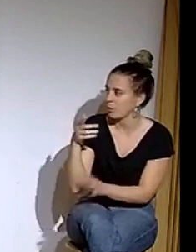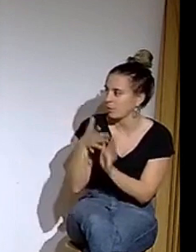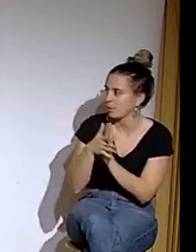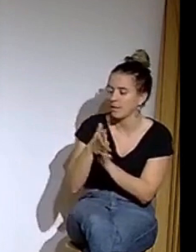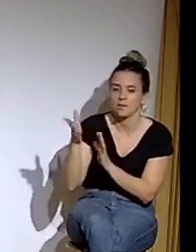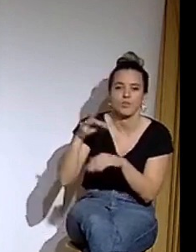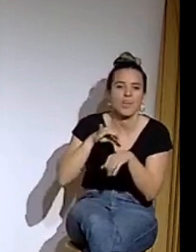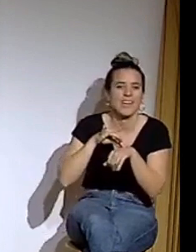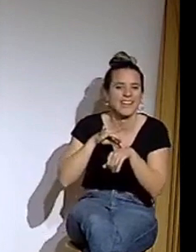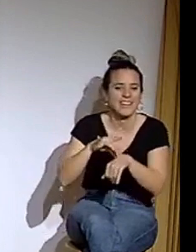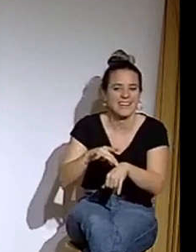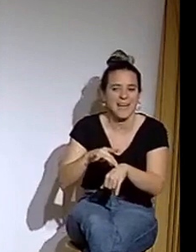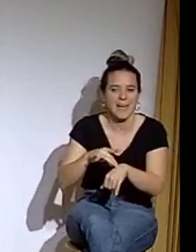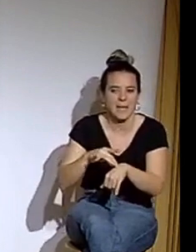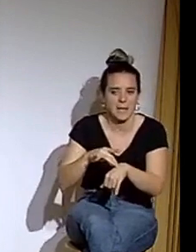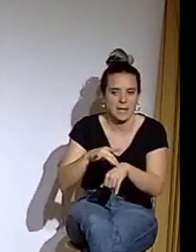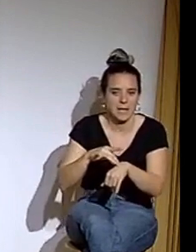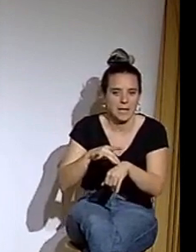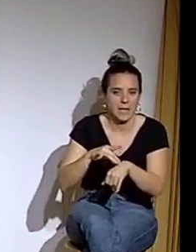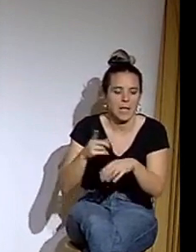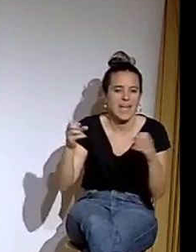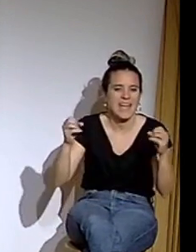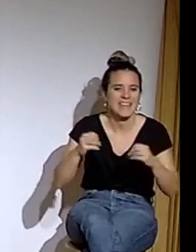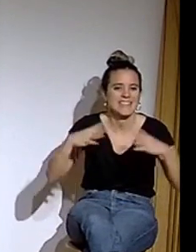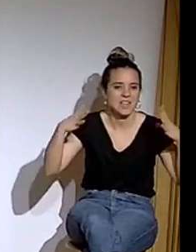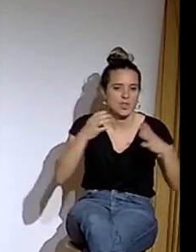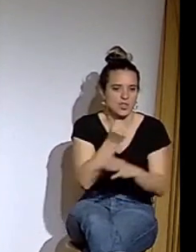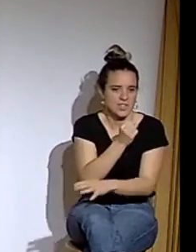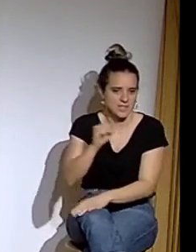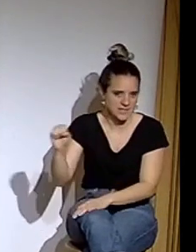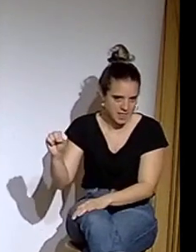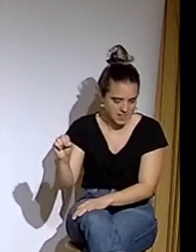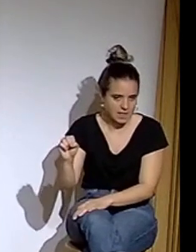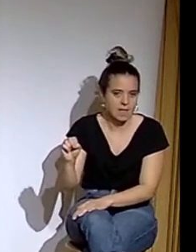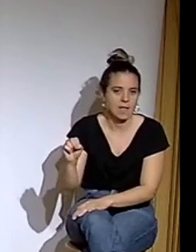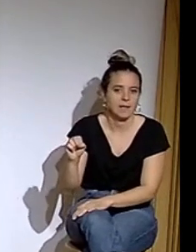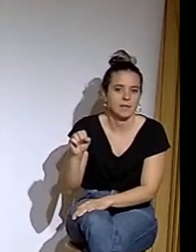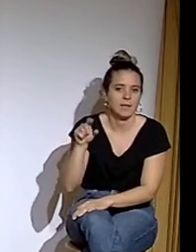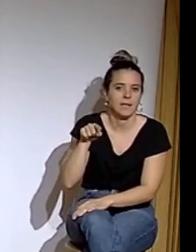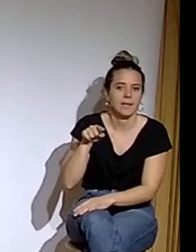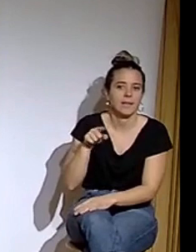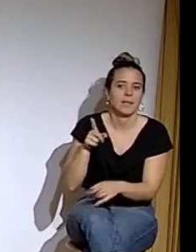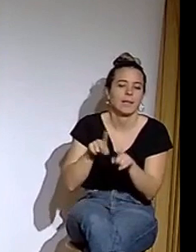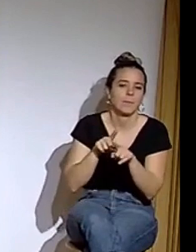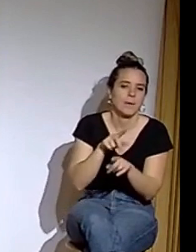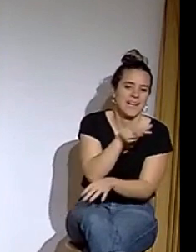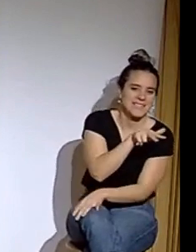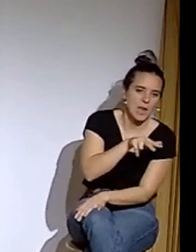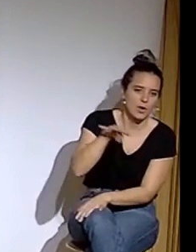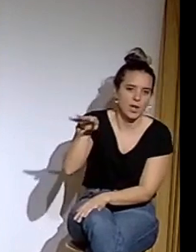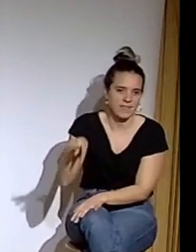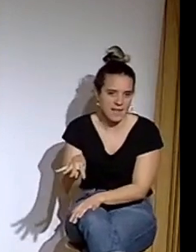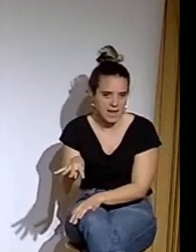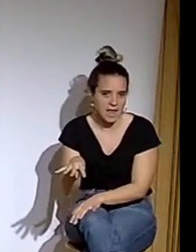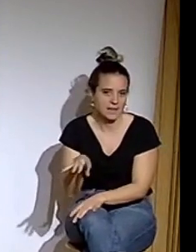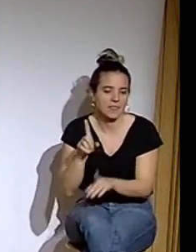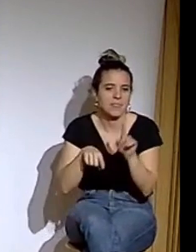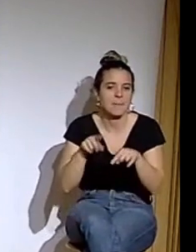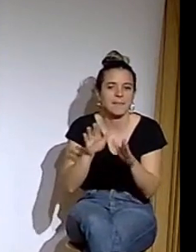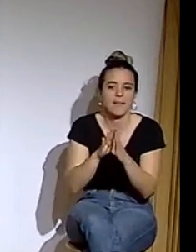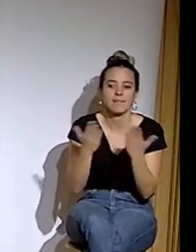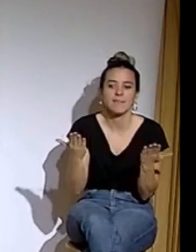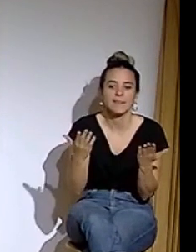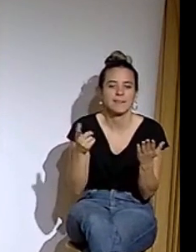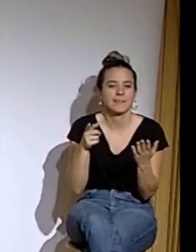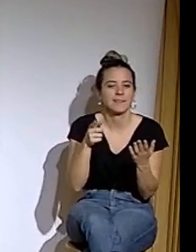que esto es la guía hechizos y disidencias en canteras y disidencias tenéis la versión Castellano y Catalán Según como lo habréis como estos libros